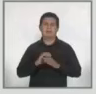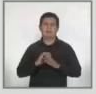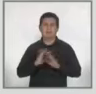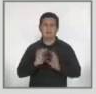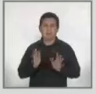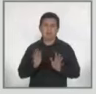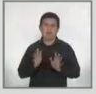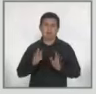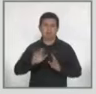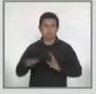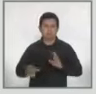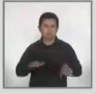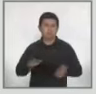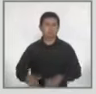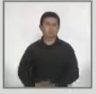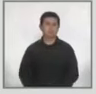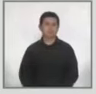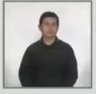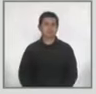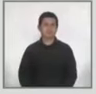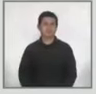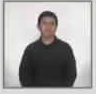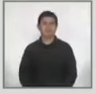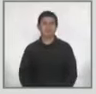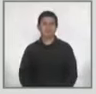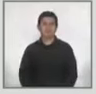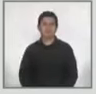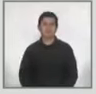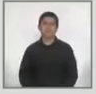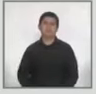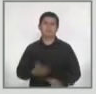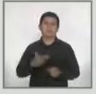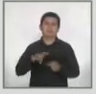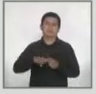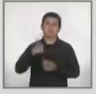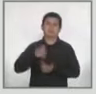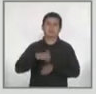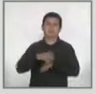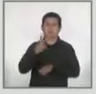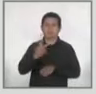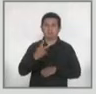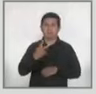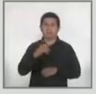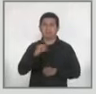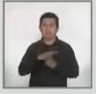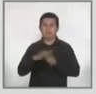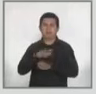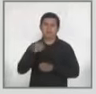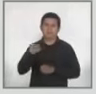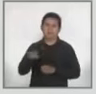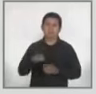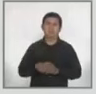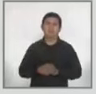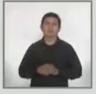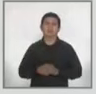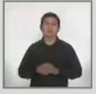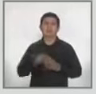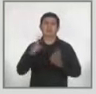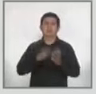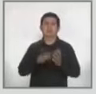como defunciones. Dentro del reporte de la jurisdicción sanitaria número 2, Istmo,